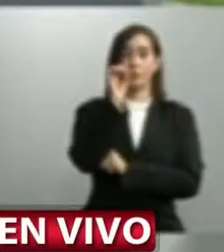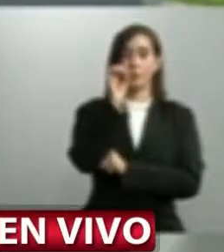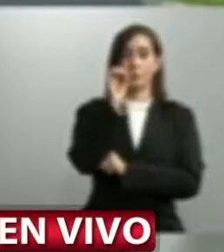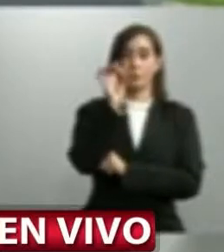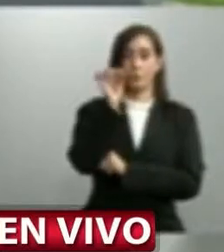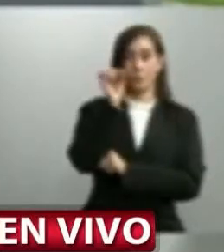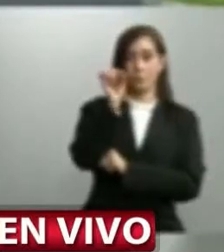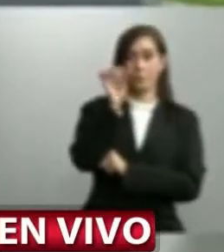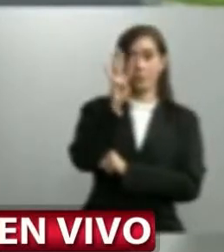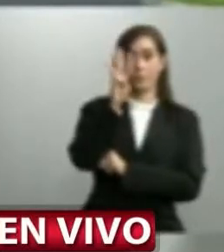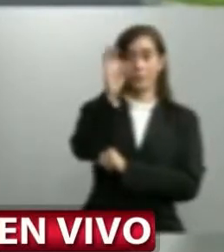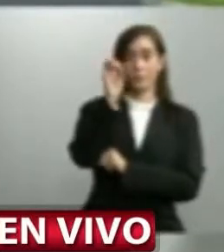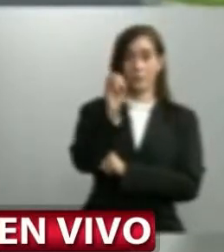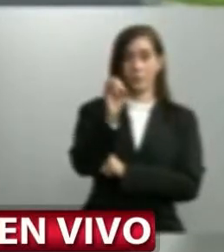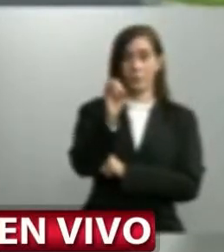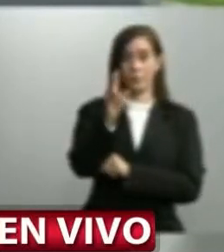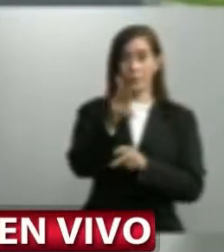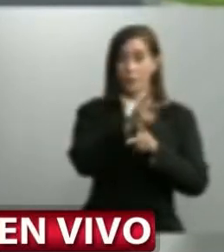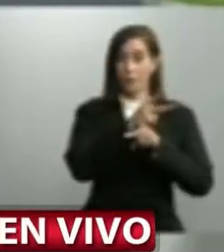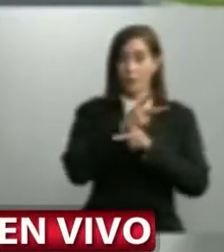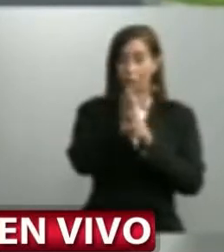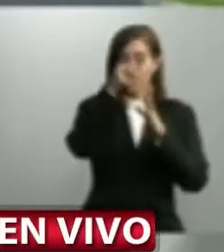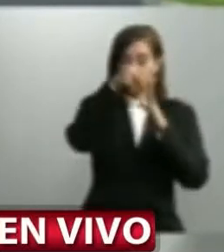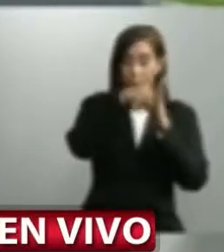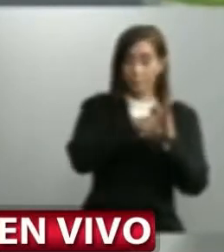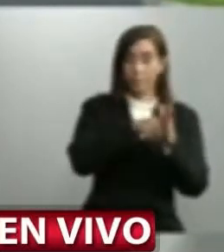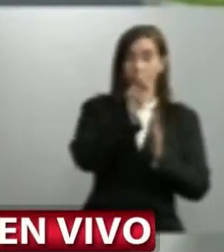38.4% y el de UCI